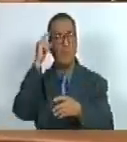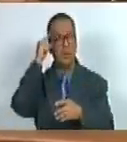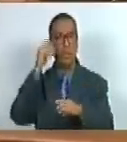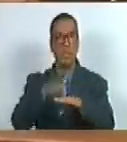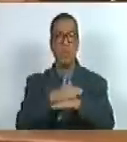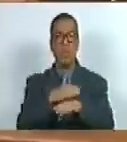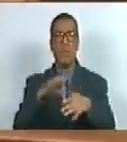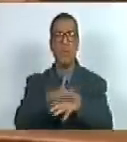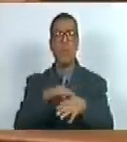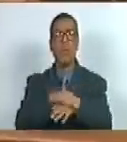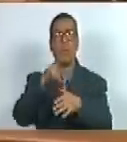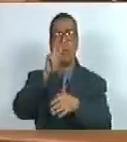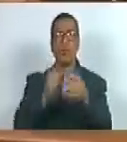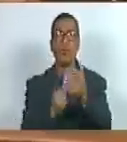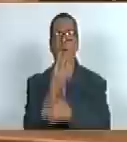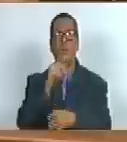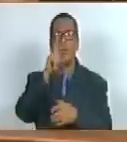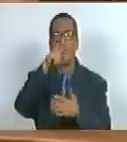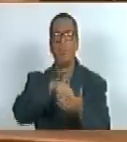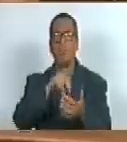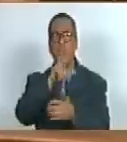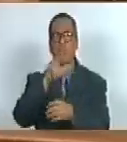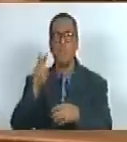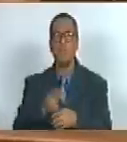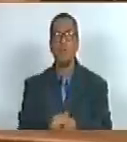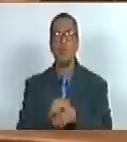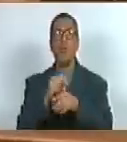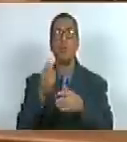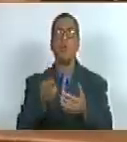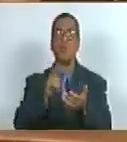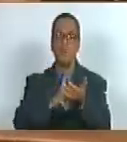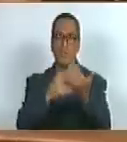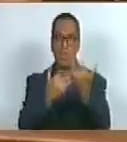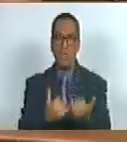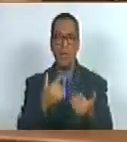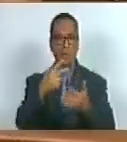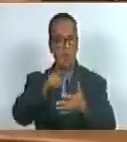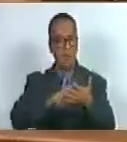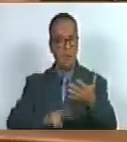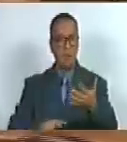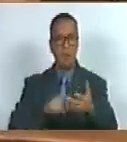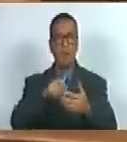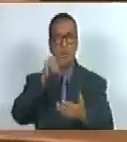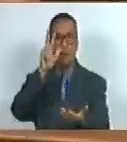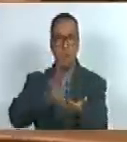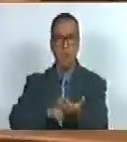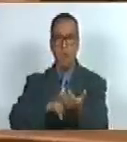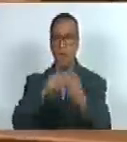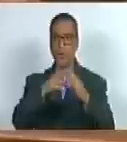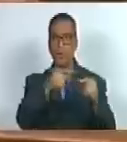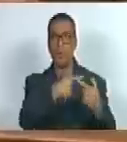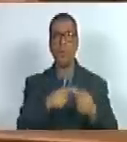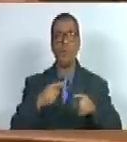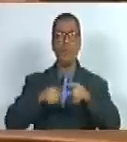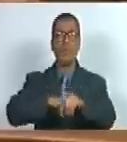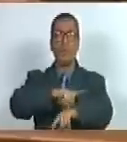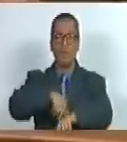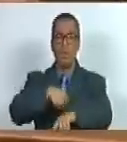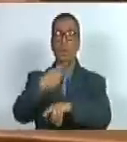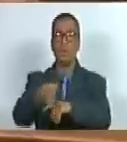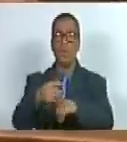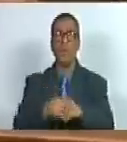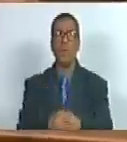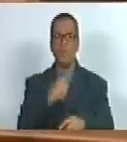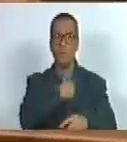día martes 2 de mayo de 2023 una vez leída y sometida a votación resultó aprobada posteriormente el